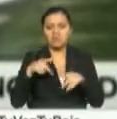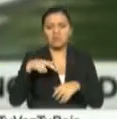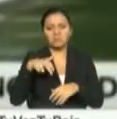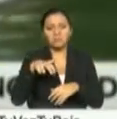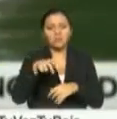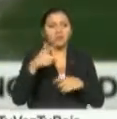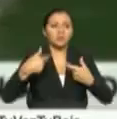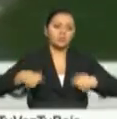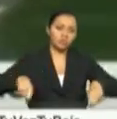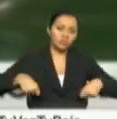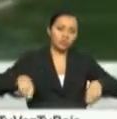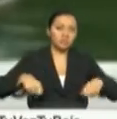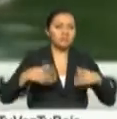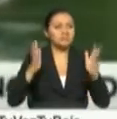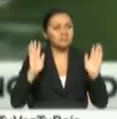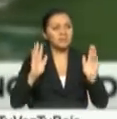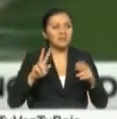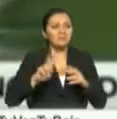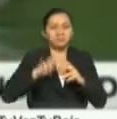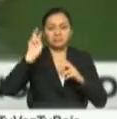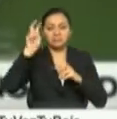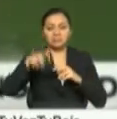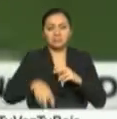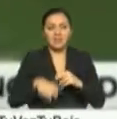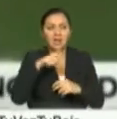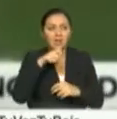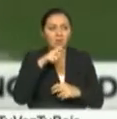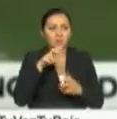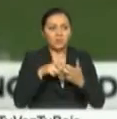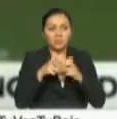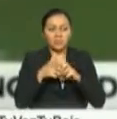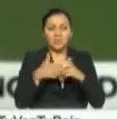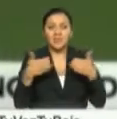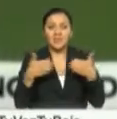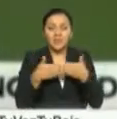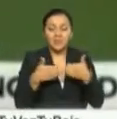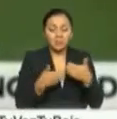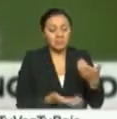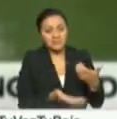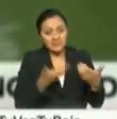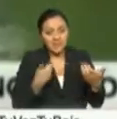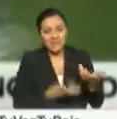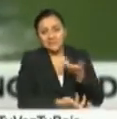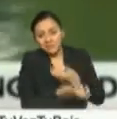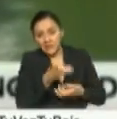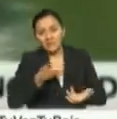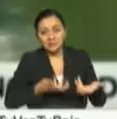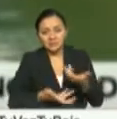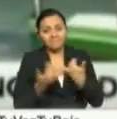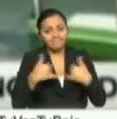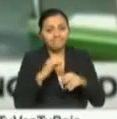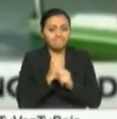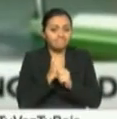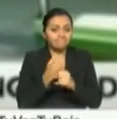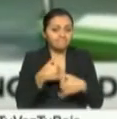en motocicletas que también cayeron al agua. Los equipos de socorro continúan con las tareas de rescate.